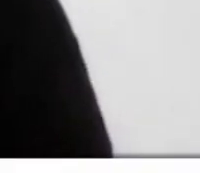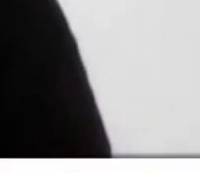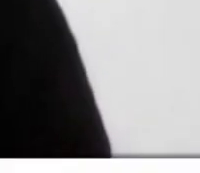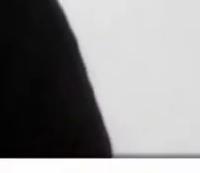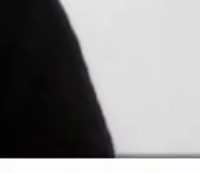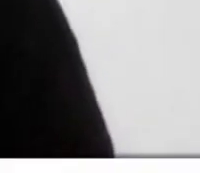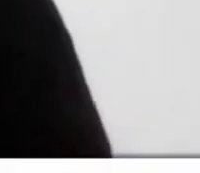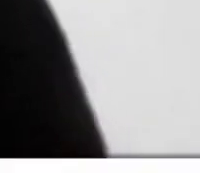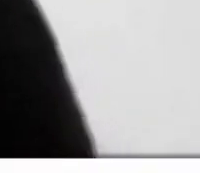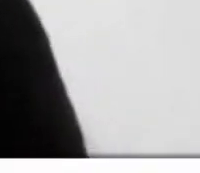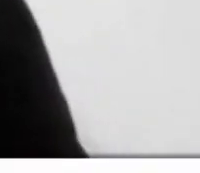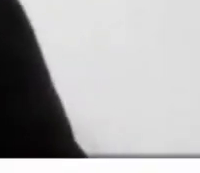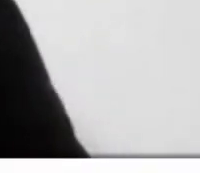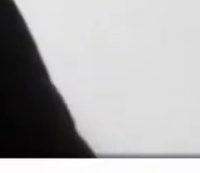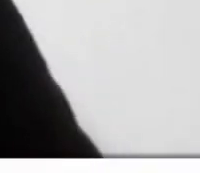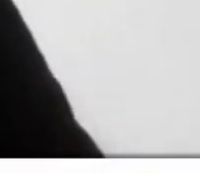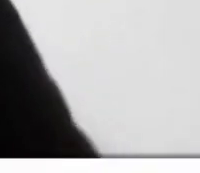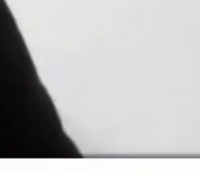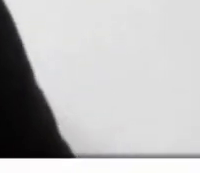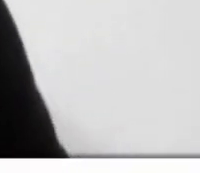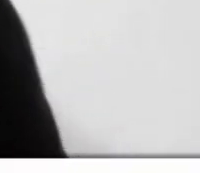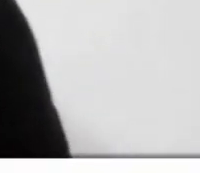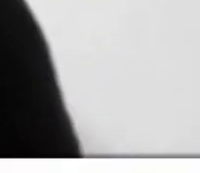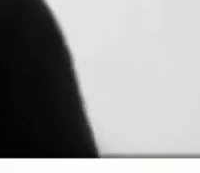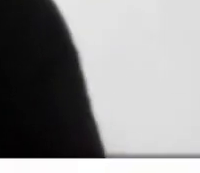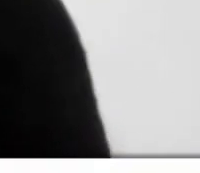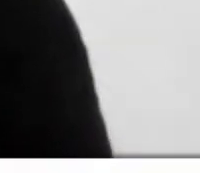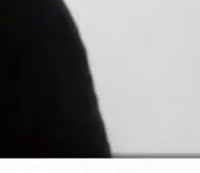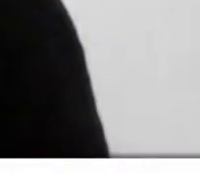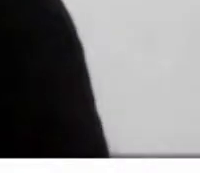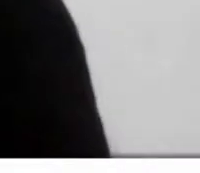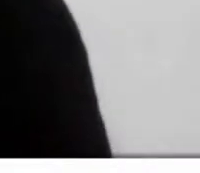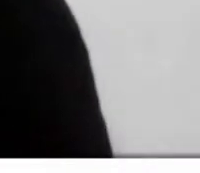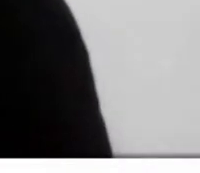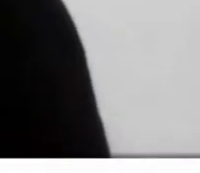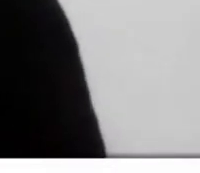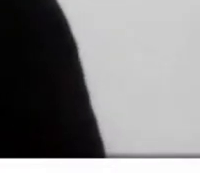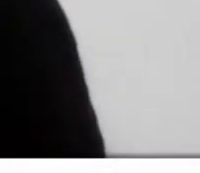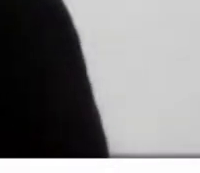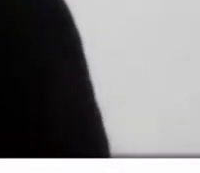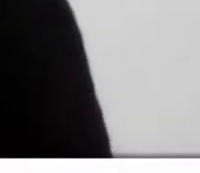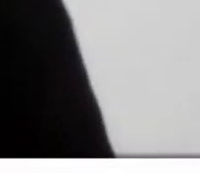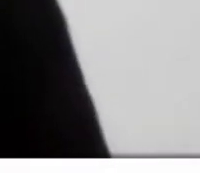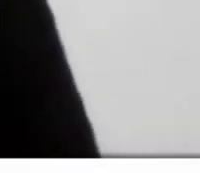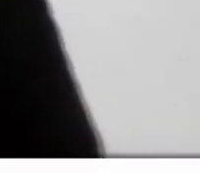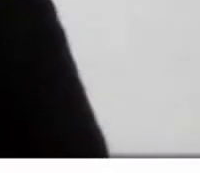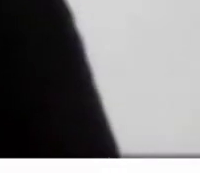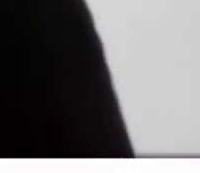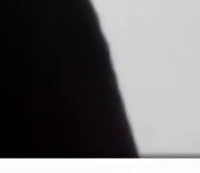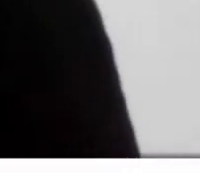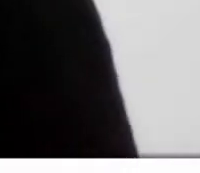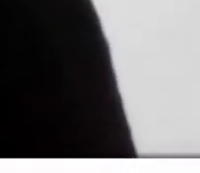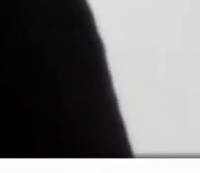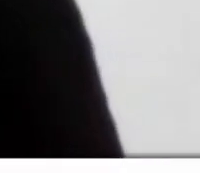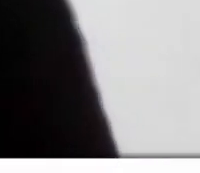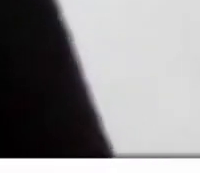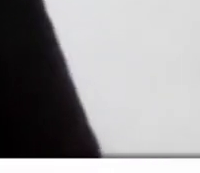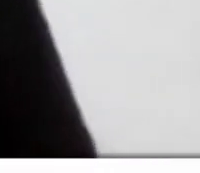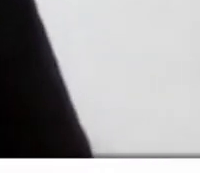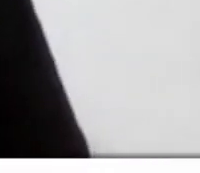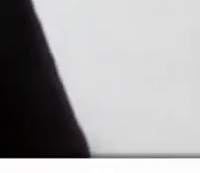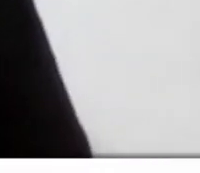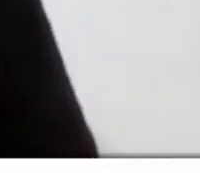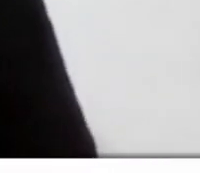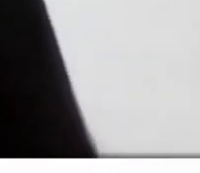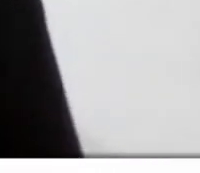El primero tiene que ver tangencialmente con la cuestión de la pandemia, con uno de los aspectos, no ya el